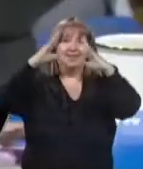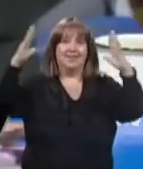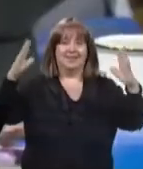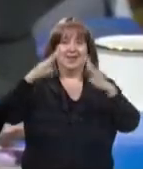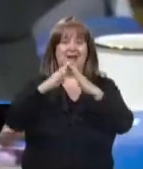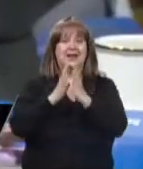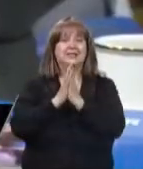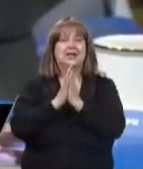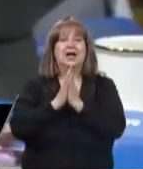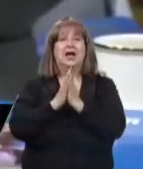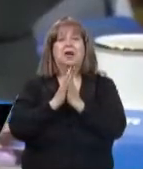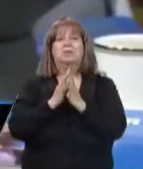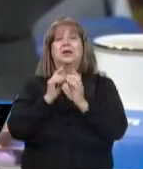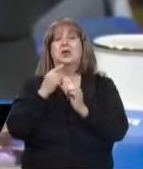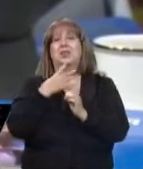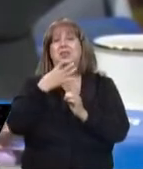iba a haber mucha seguridad y